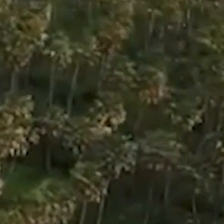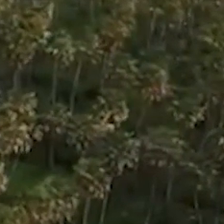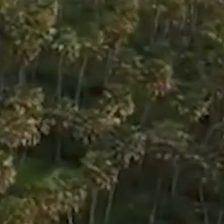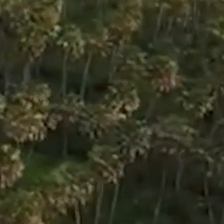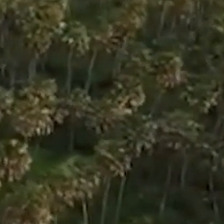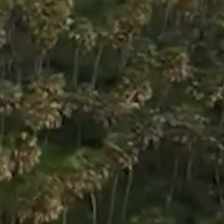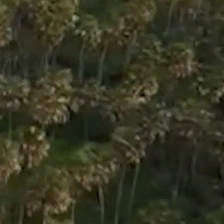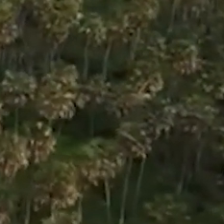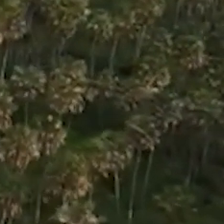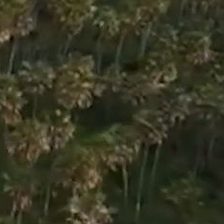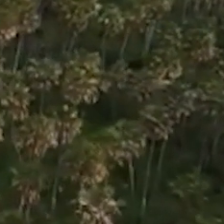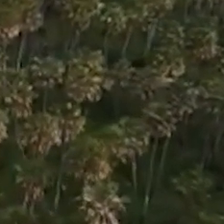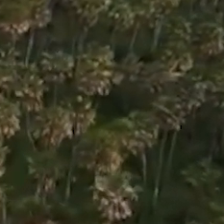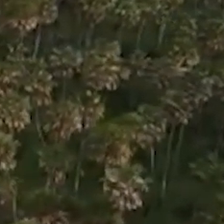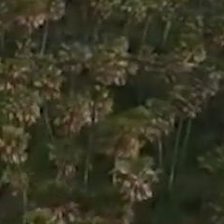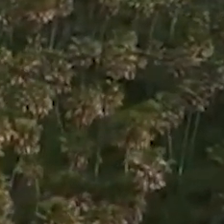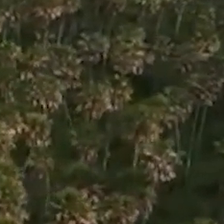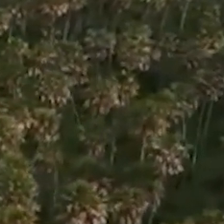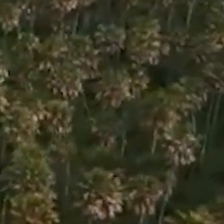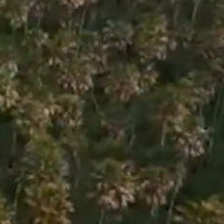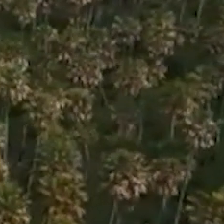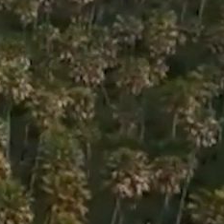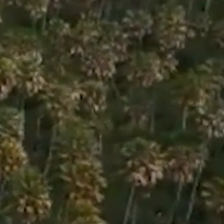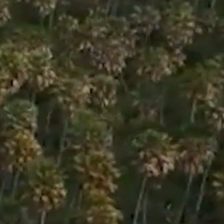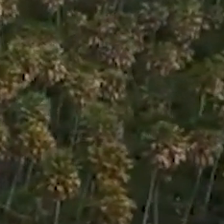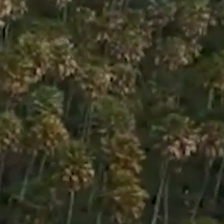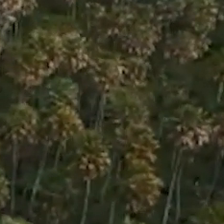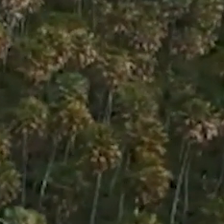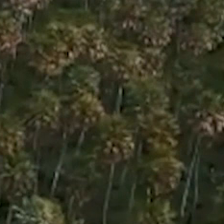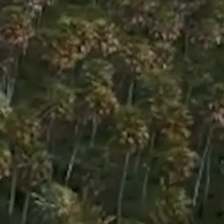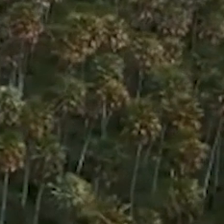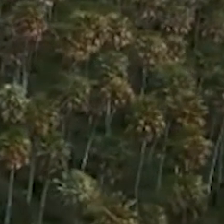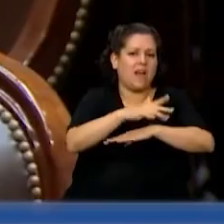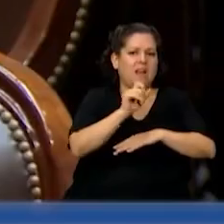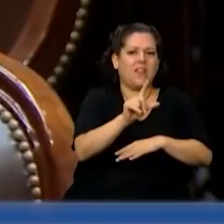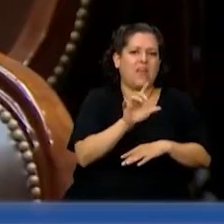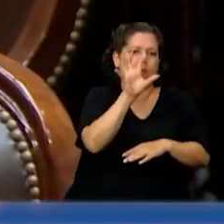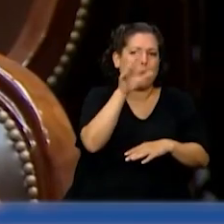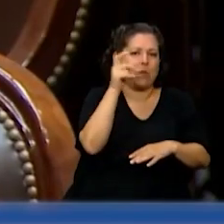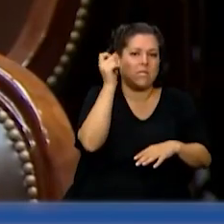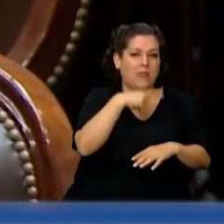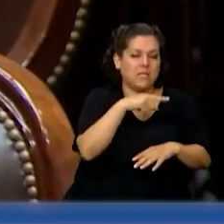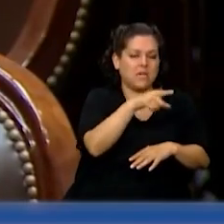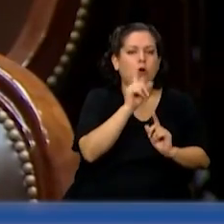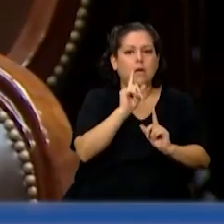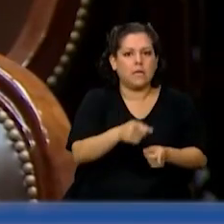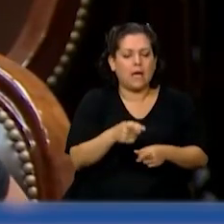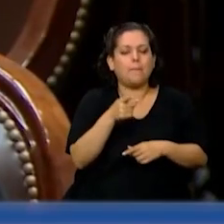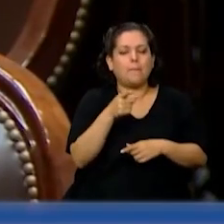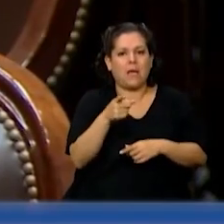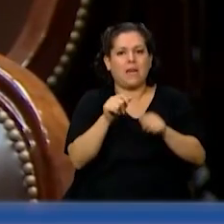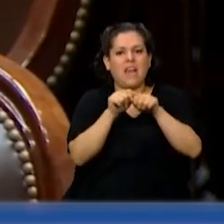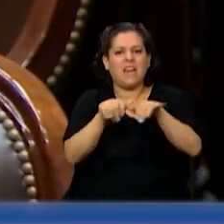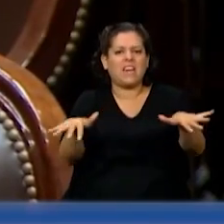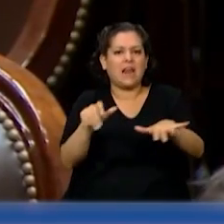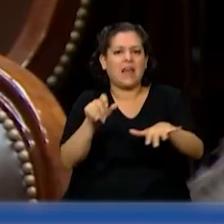Esta laguna forma parte también dentro de los humedales de Chaco y también dentro de la